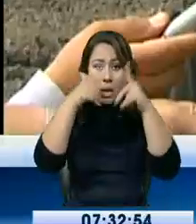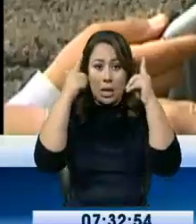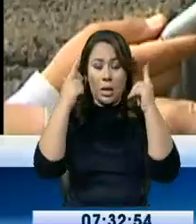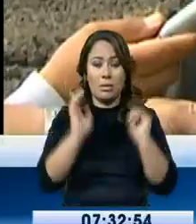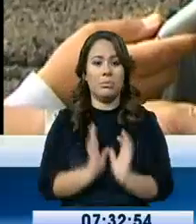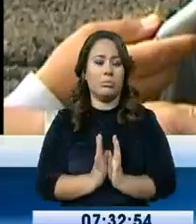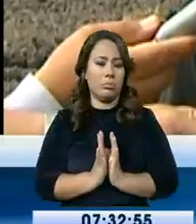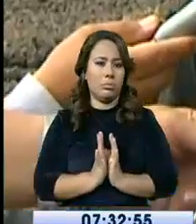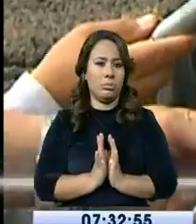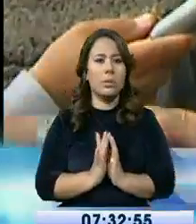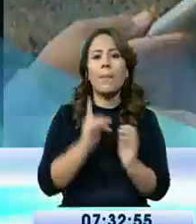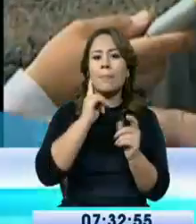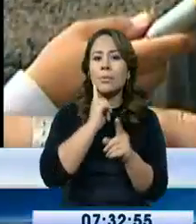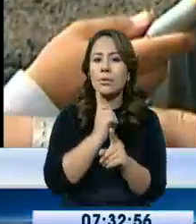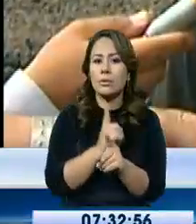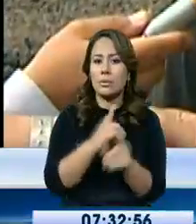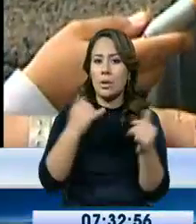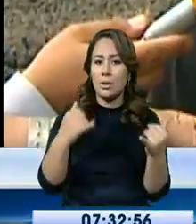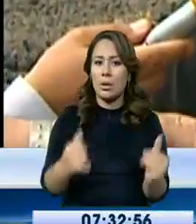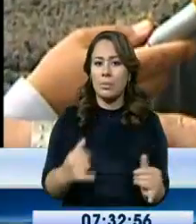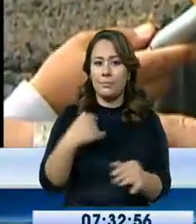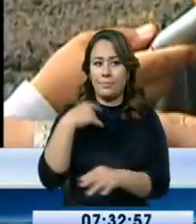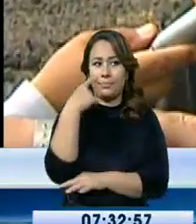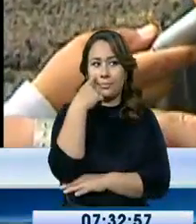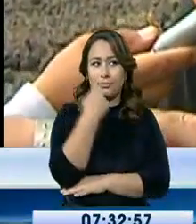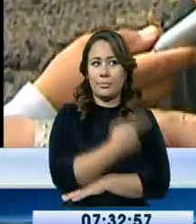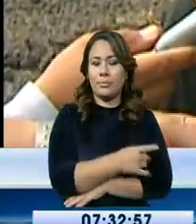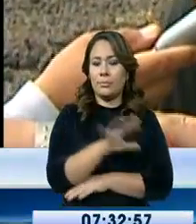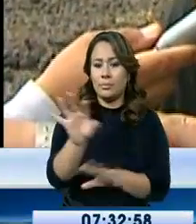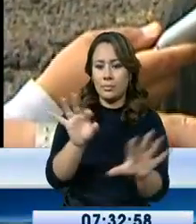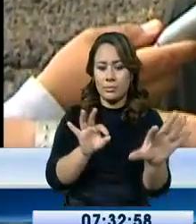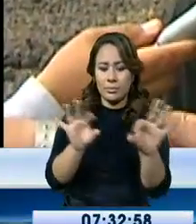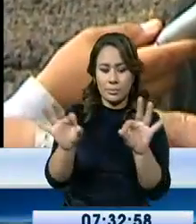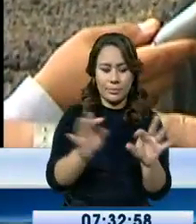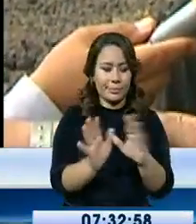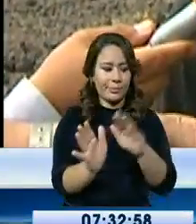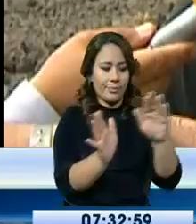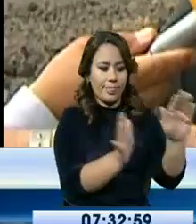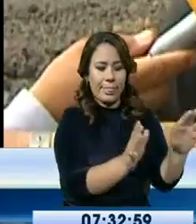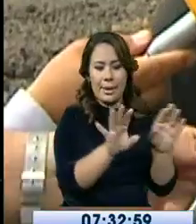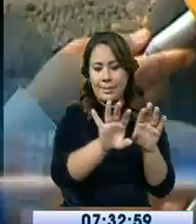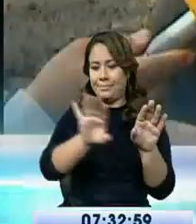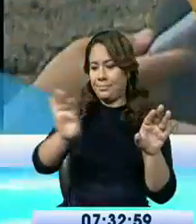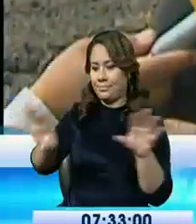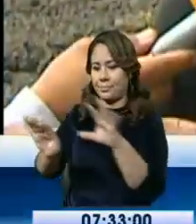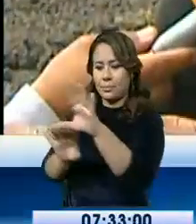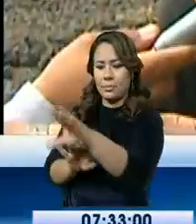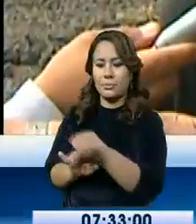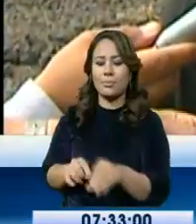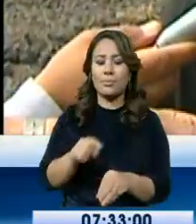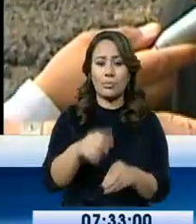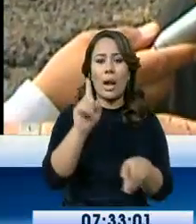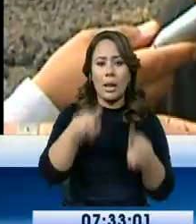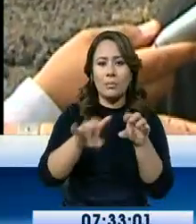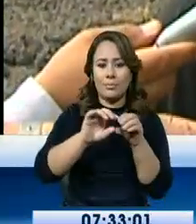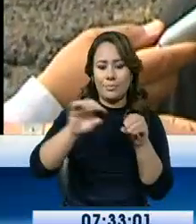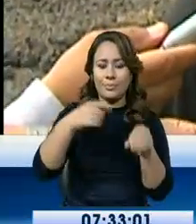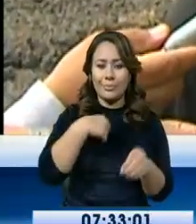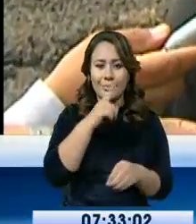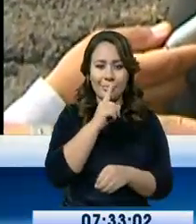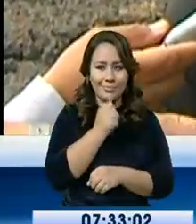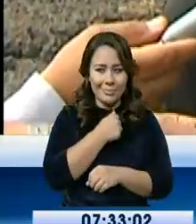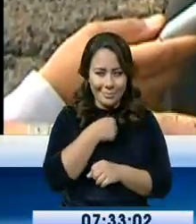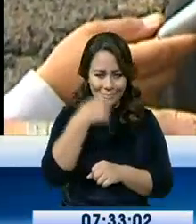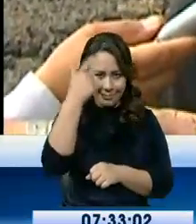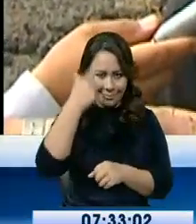Se procedió a, se puede decir prácticamente, a clasificar el material pirotécnico, ya que había camaretas artesanales y en